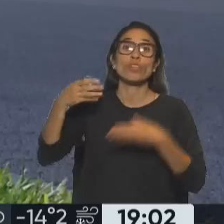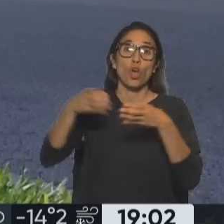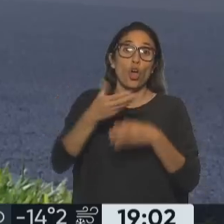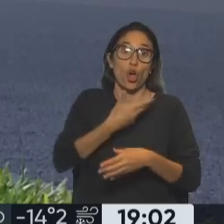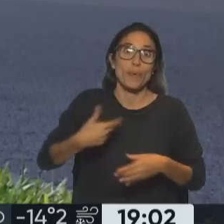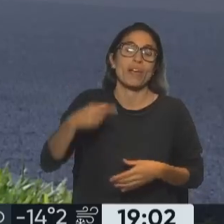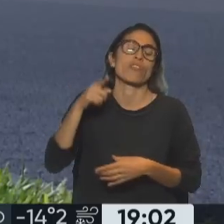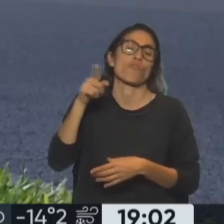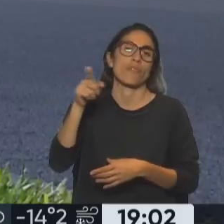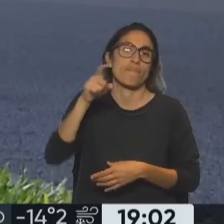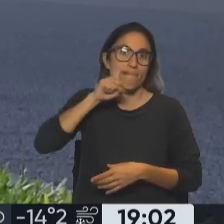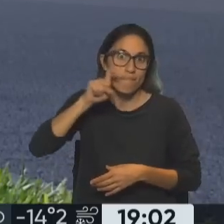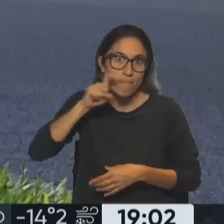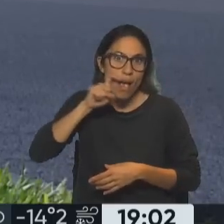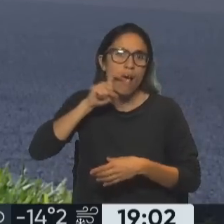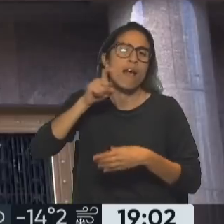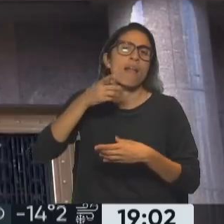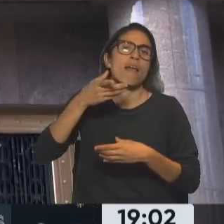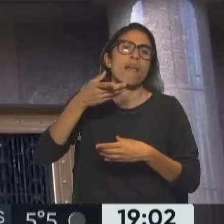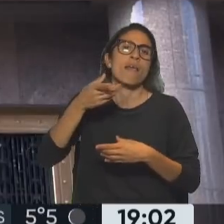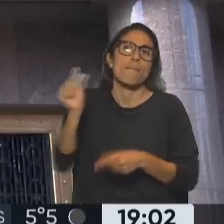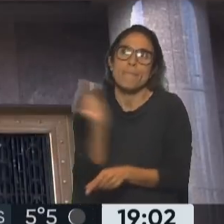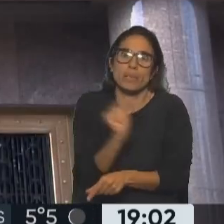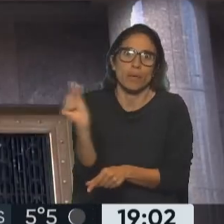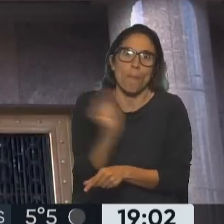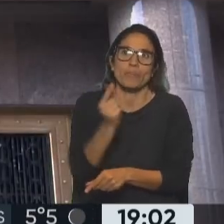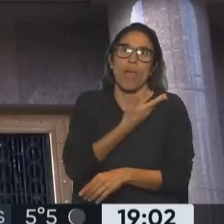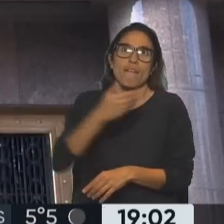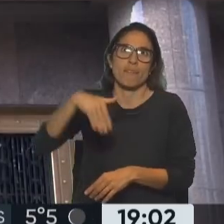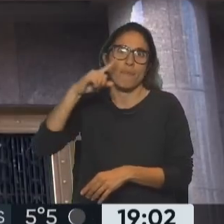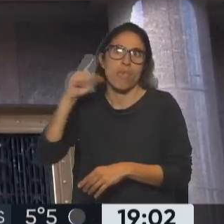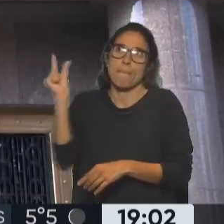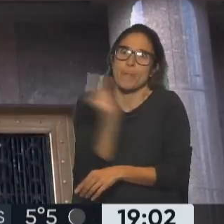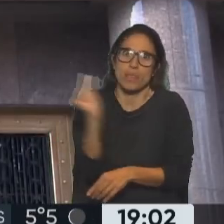largamente el límite establecido por el propio reglamento del organismo. Y en minutos,